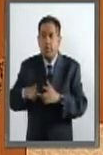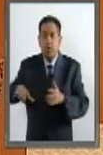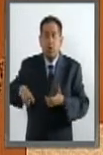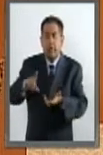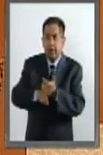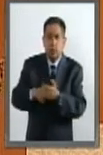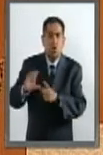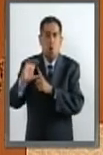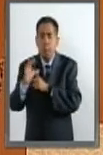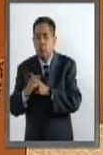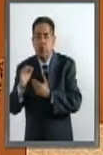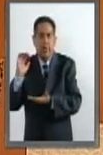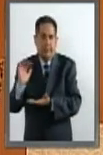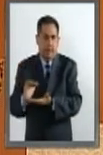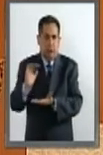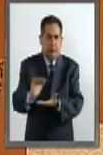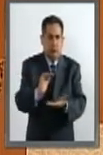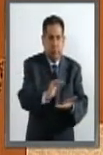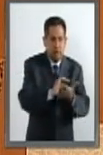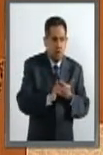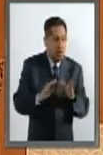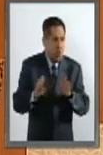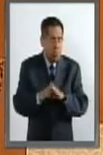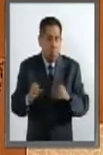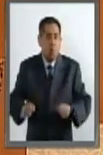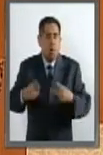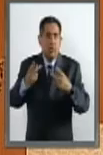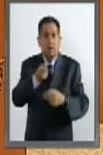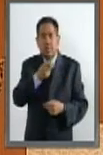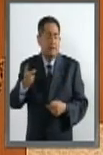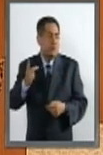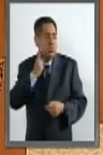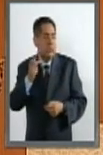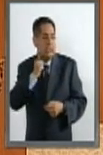las comisiones legislativas y el número de legisladores